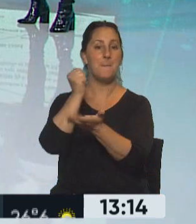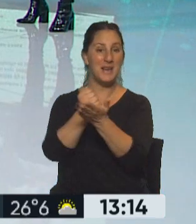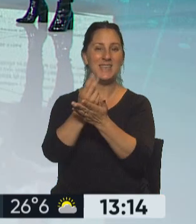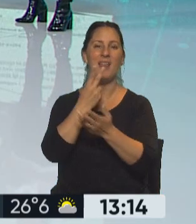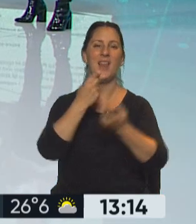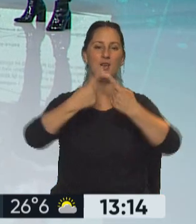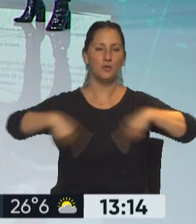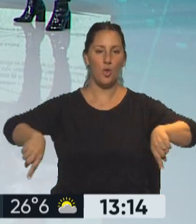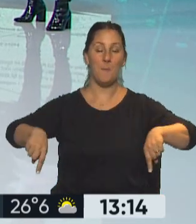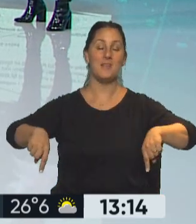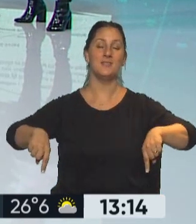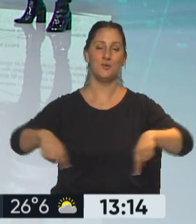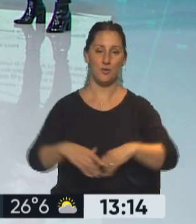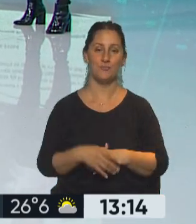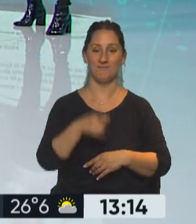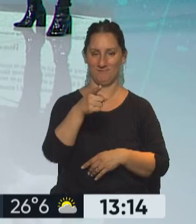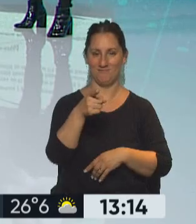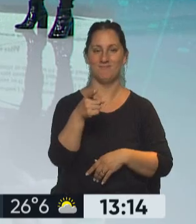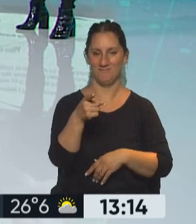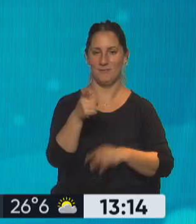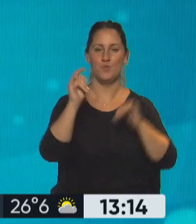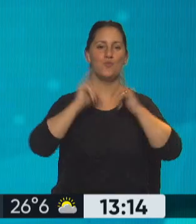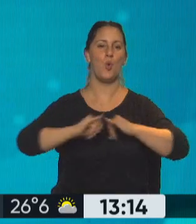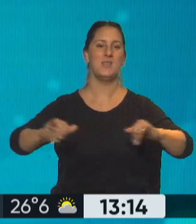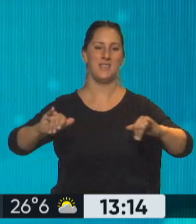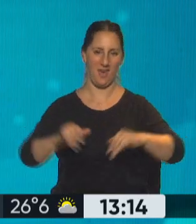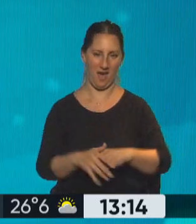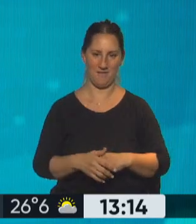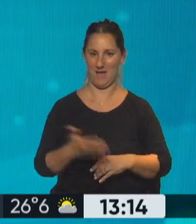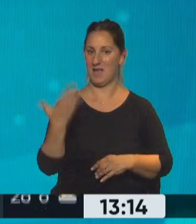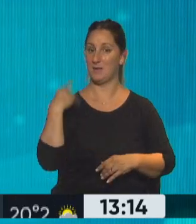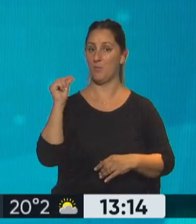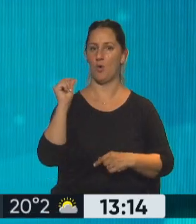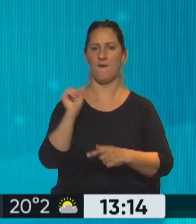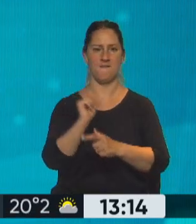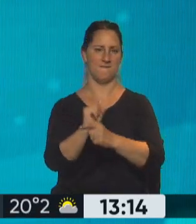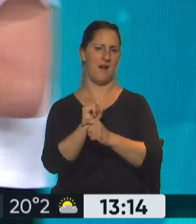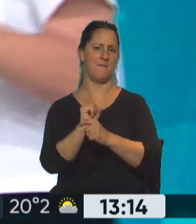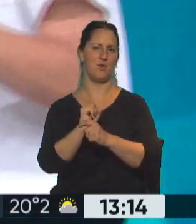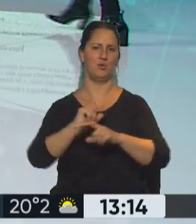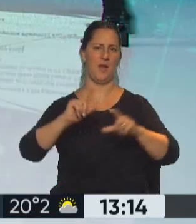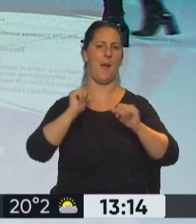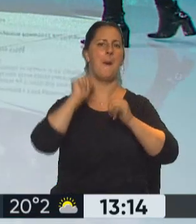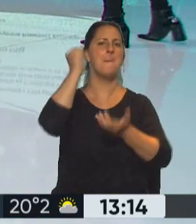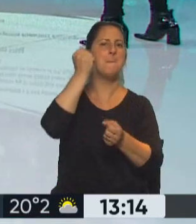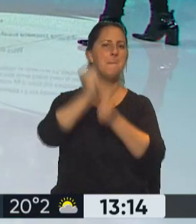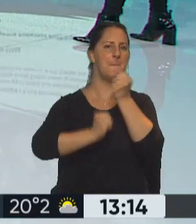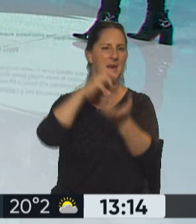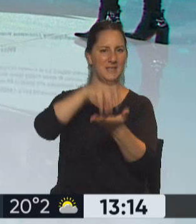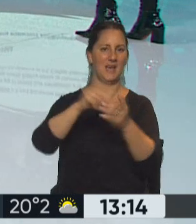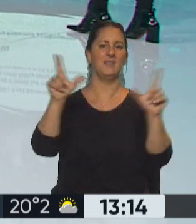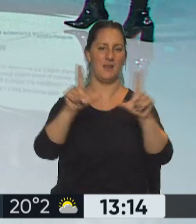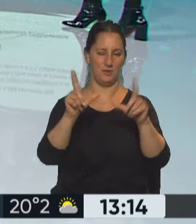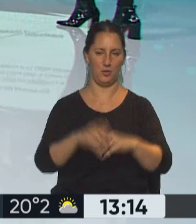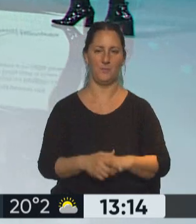electrodomésticos no casualmente es el que hizo esta publicidad hace muy poco fue famoso una empresa de televisor que también se sumó